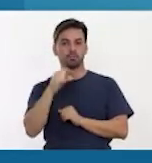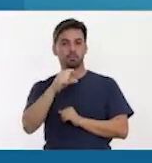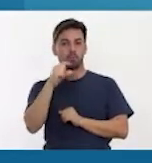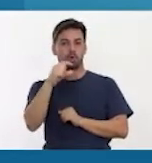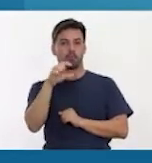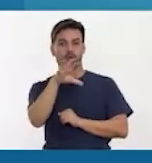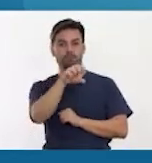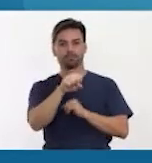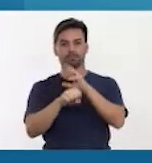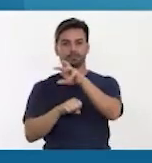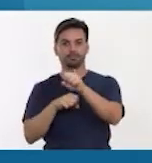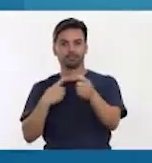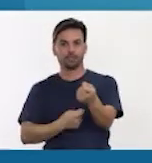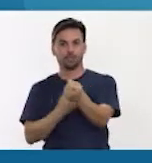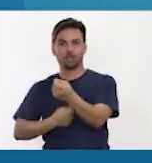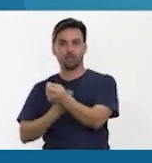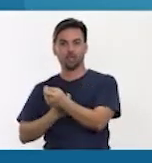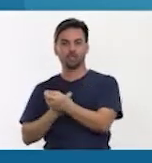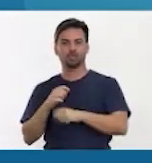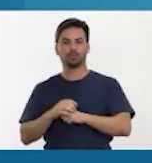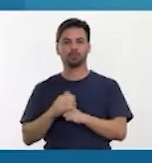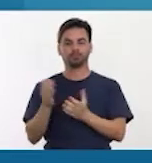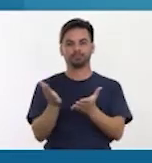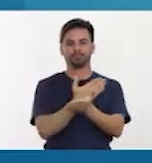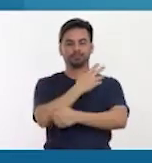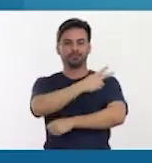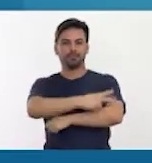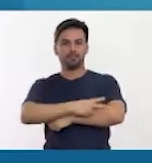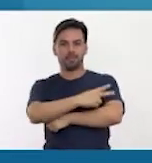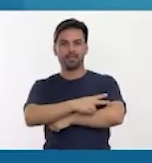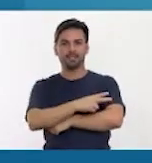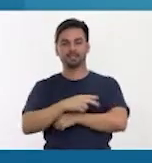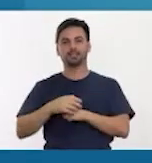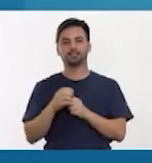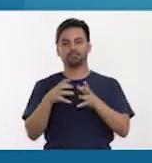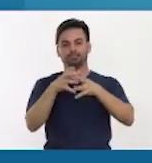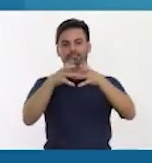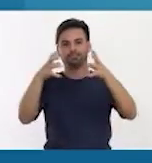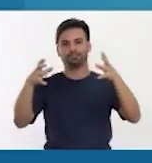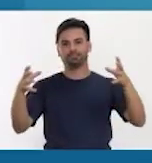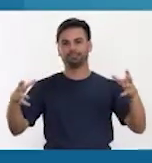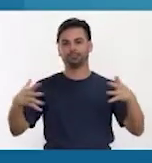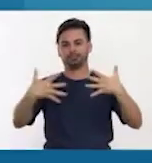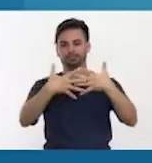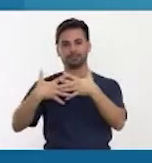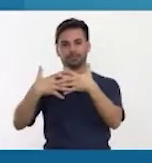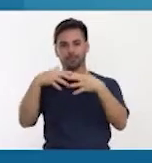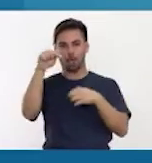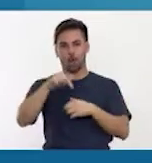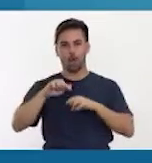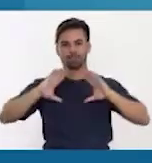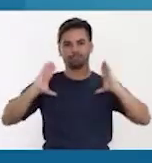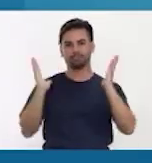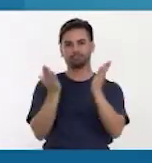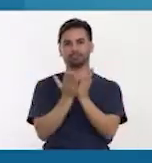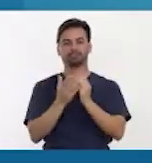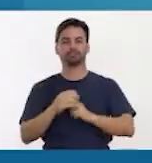van paulatinamente extendiéndose hasta ocupar el territorio que hoy los